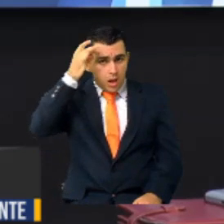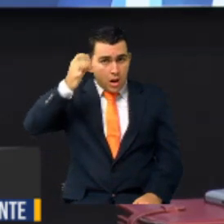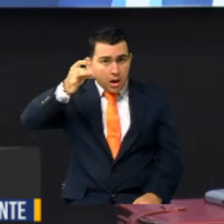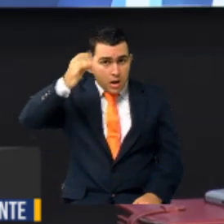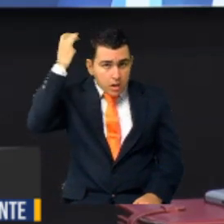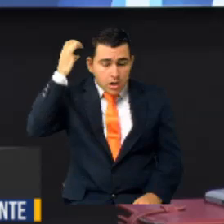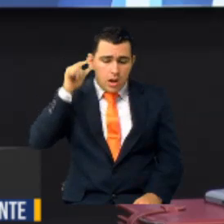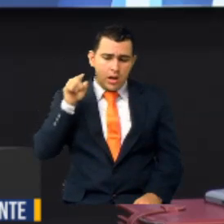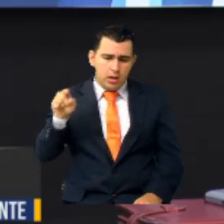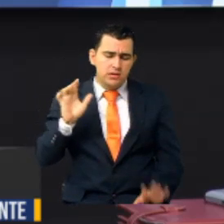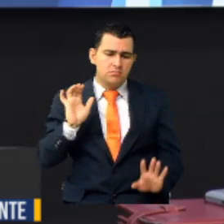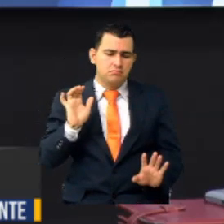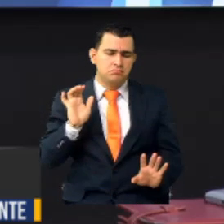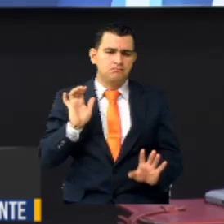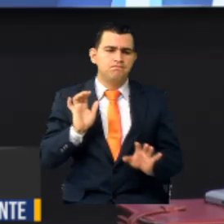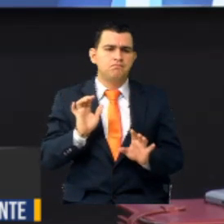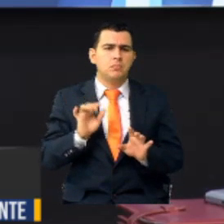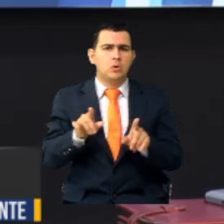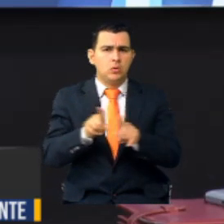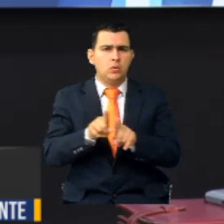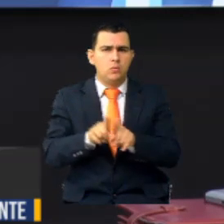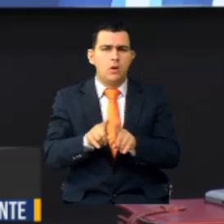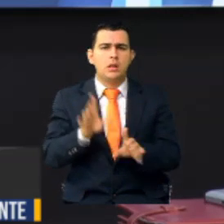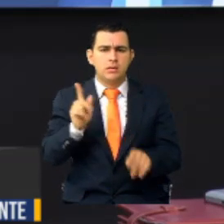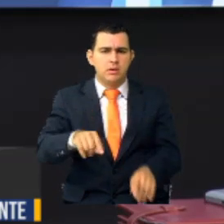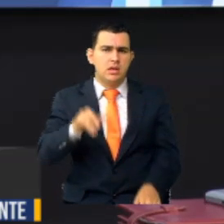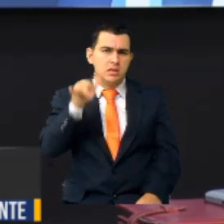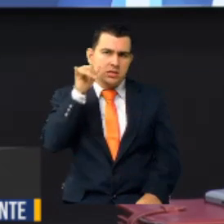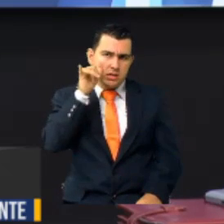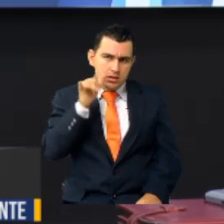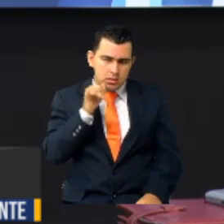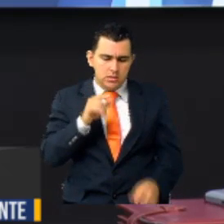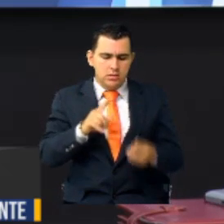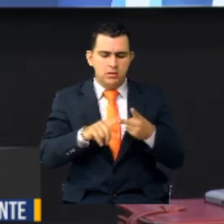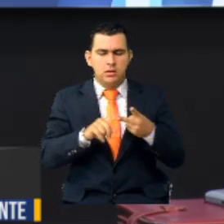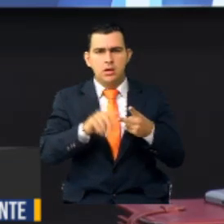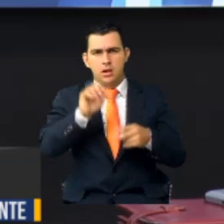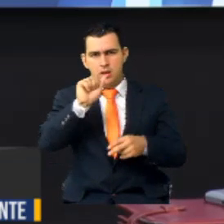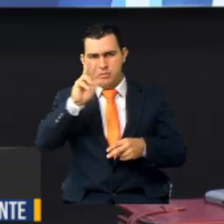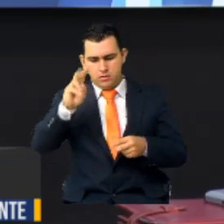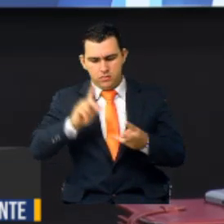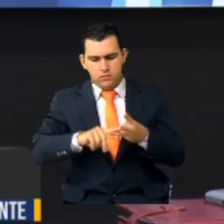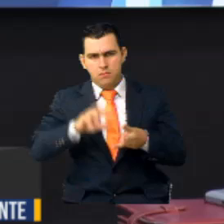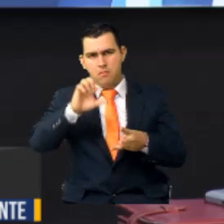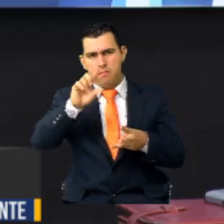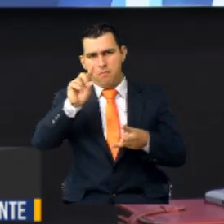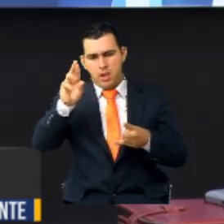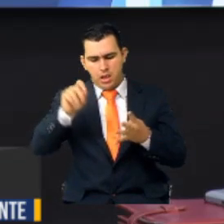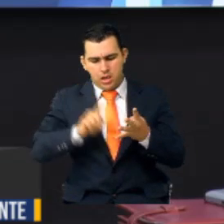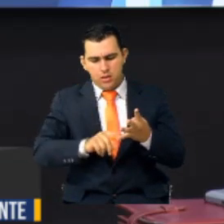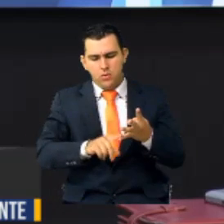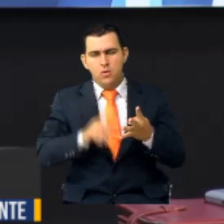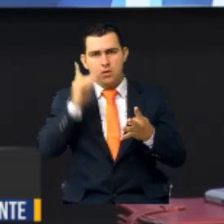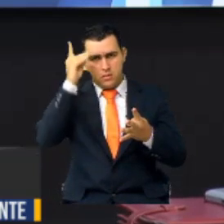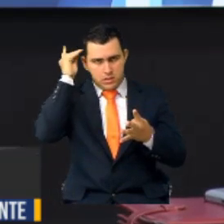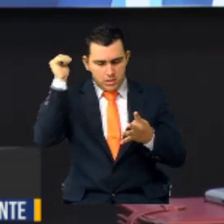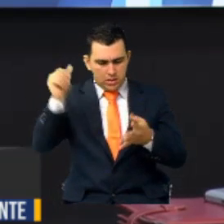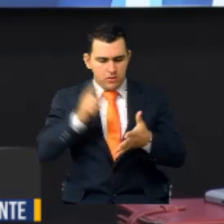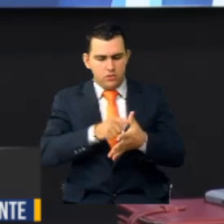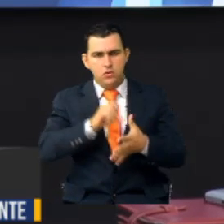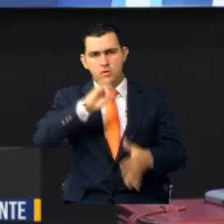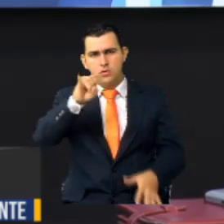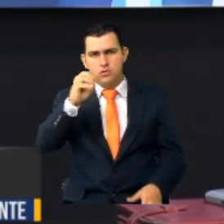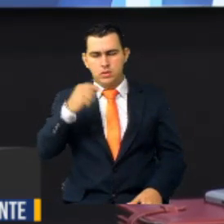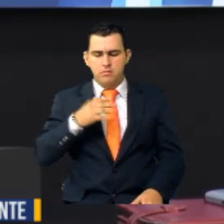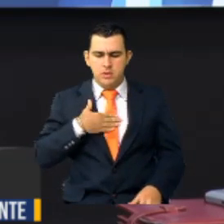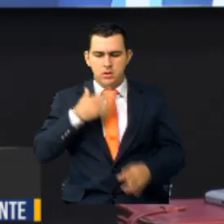con respeto hacia nuestra candidata Yané, al doctor Álvaro, al doctor Pedro Luis, al doctor Darío, a Jonathan, en nombre